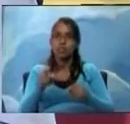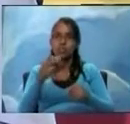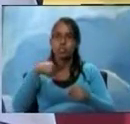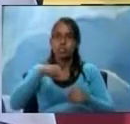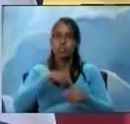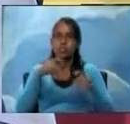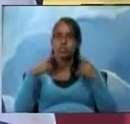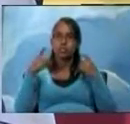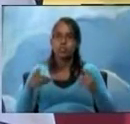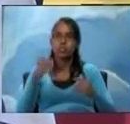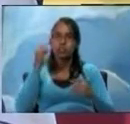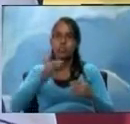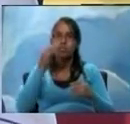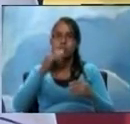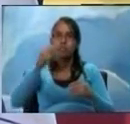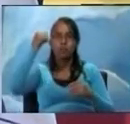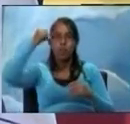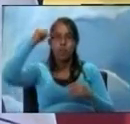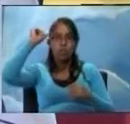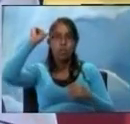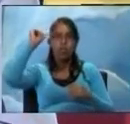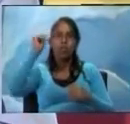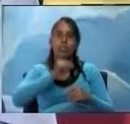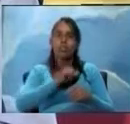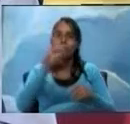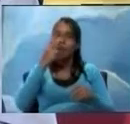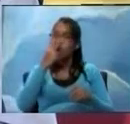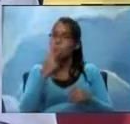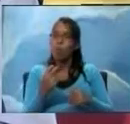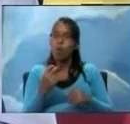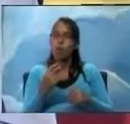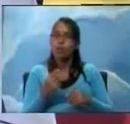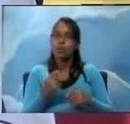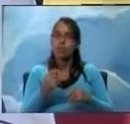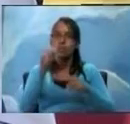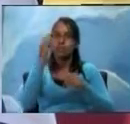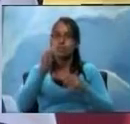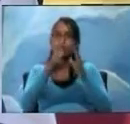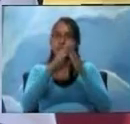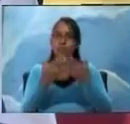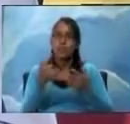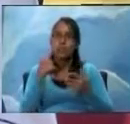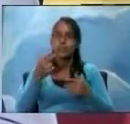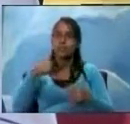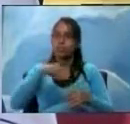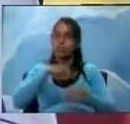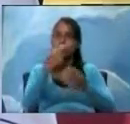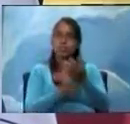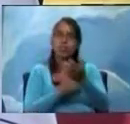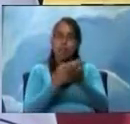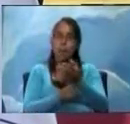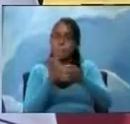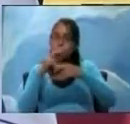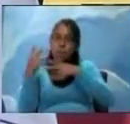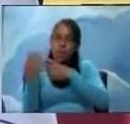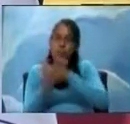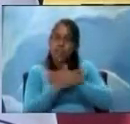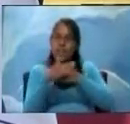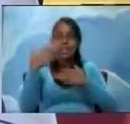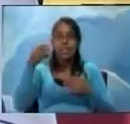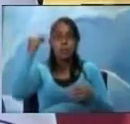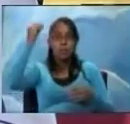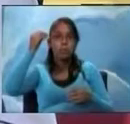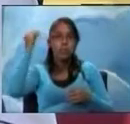nosotros debemos siempre acordarnos del pobre. Siempre la Biblia dice, como dijo nuestro hermano Ángel, bienaventurado el